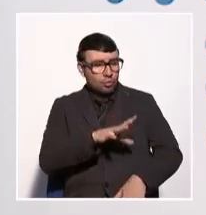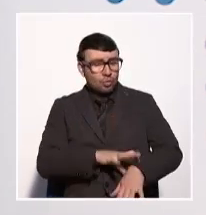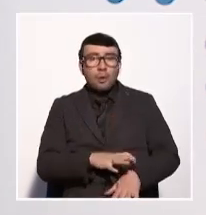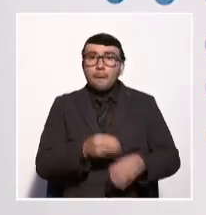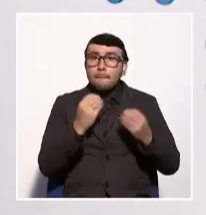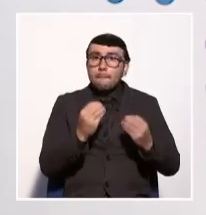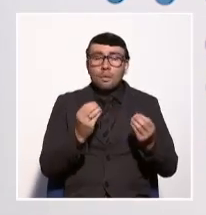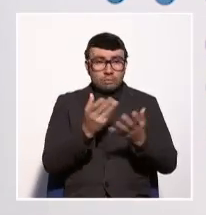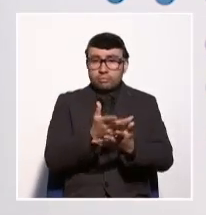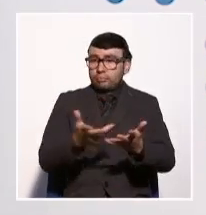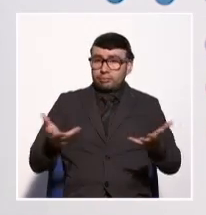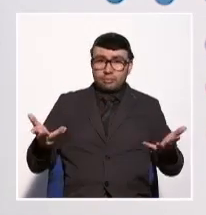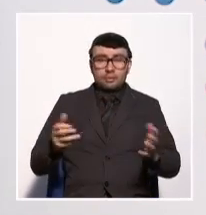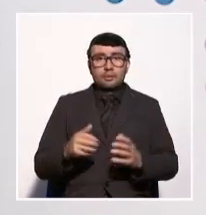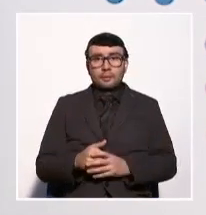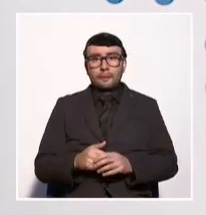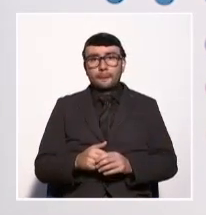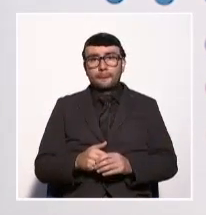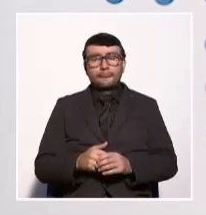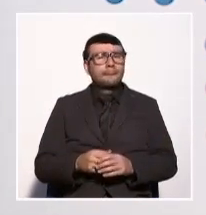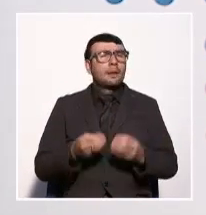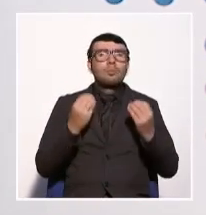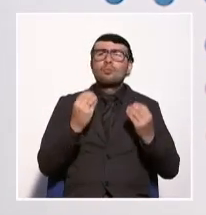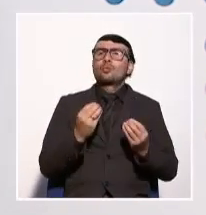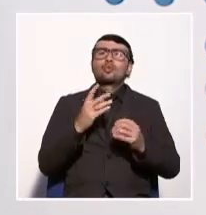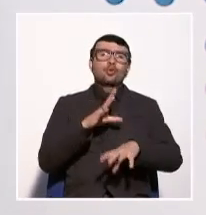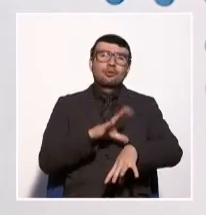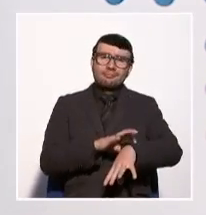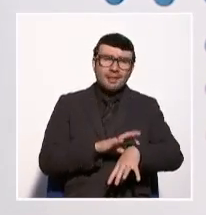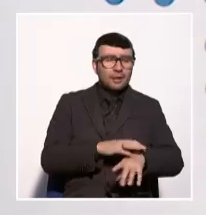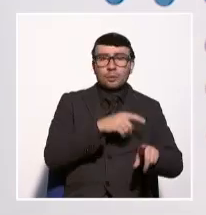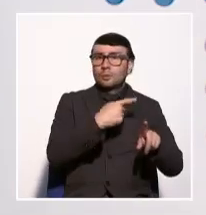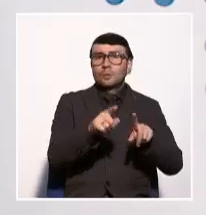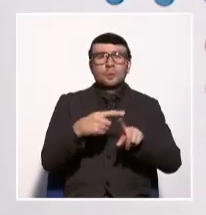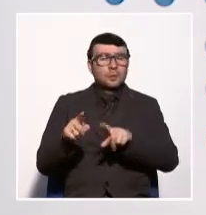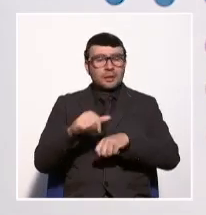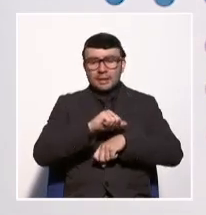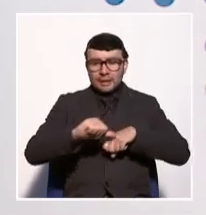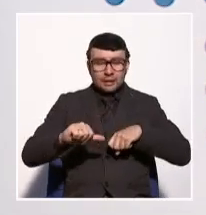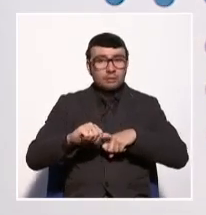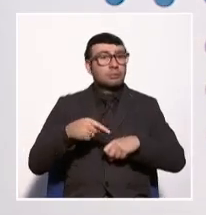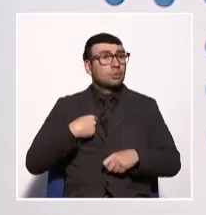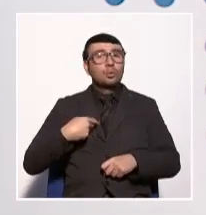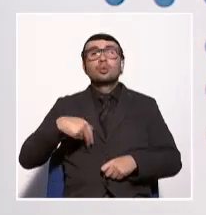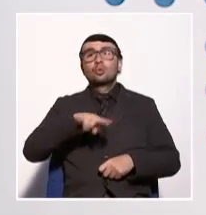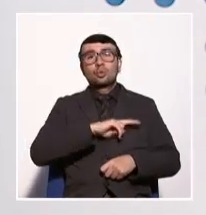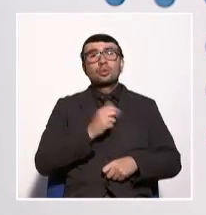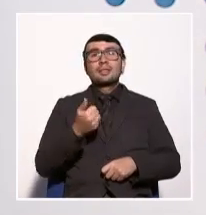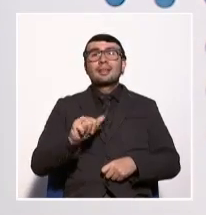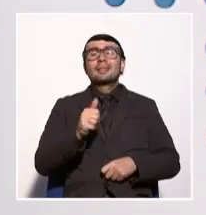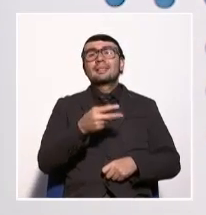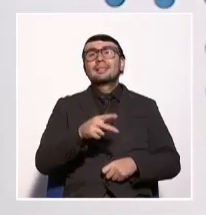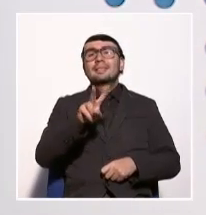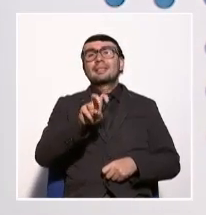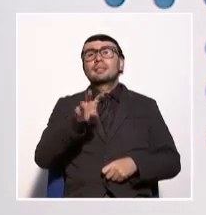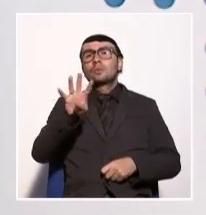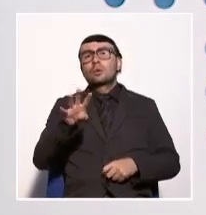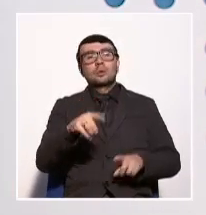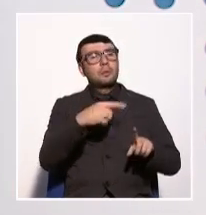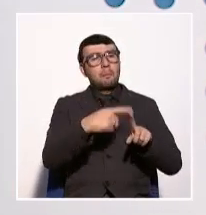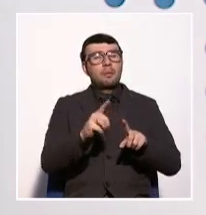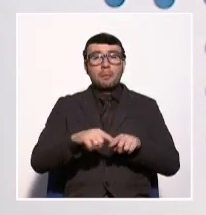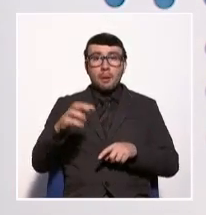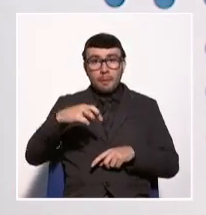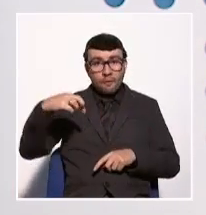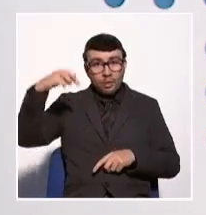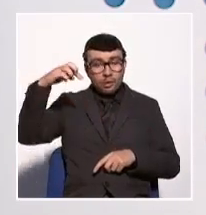cosas en la actualidad yo creo que por eso tantos médicos cirujanos nosotros ya somos 74 profesionales de la salud nuestras partes de la salud y cada día